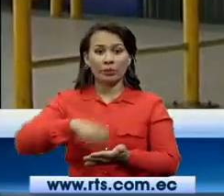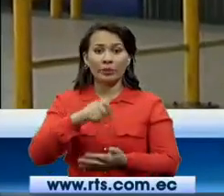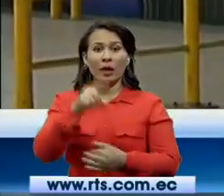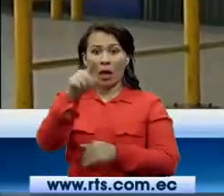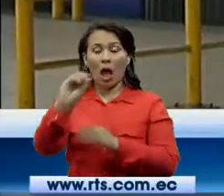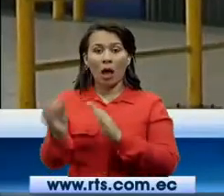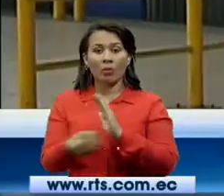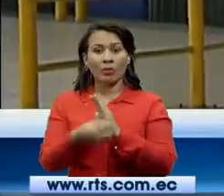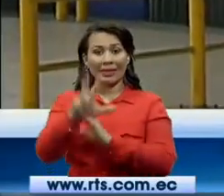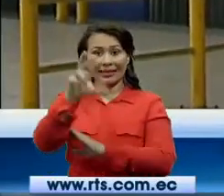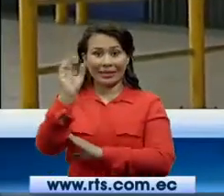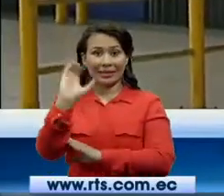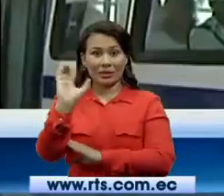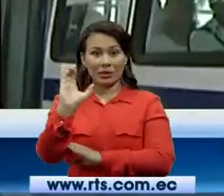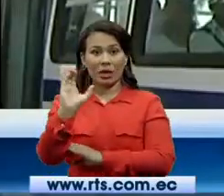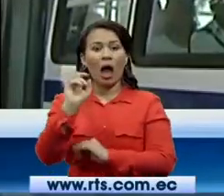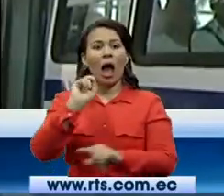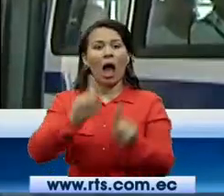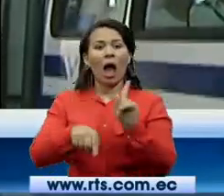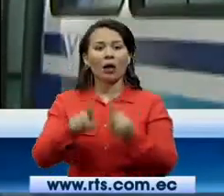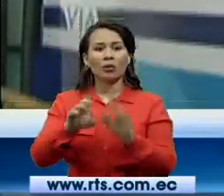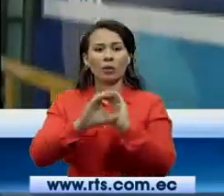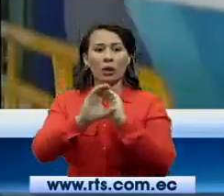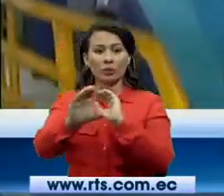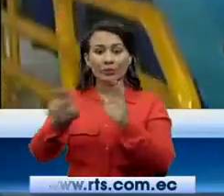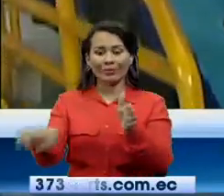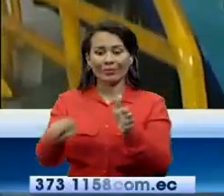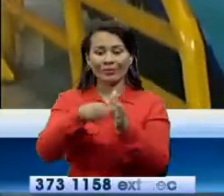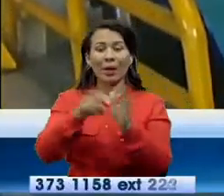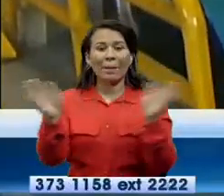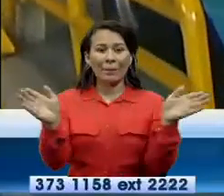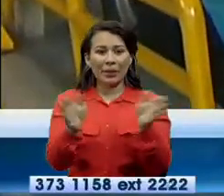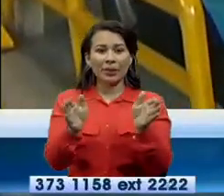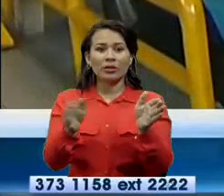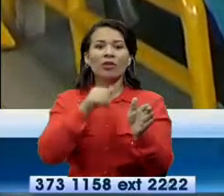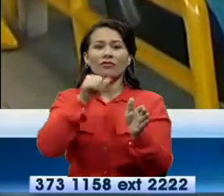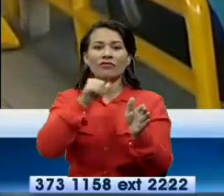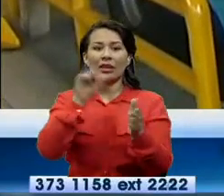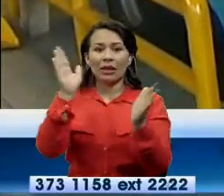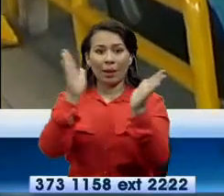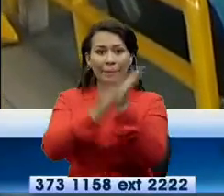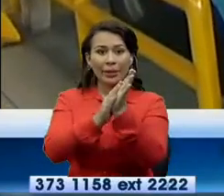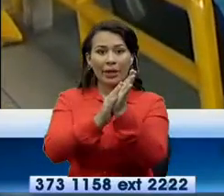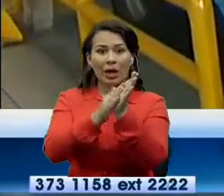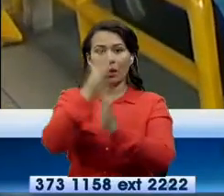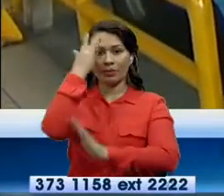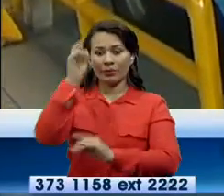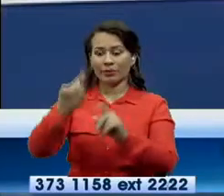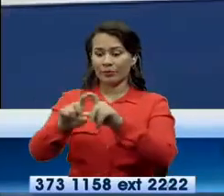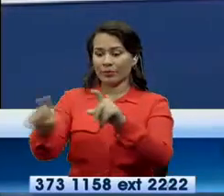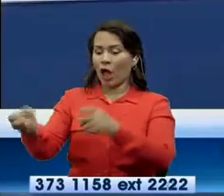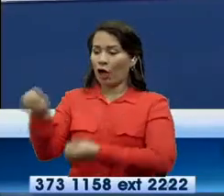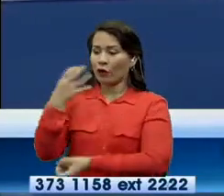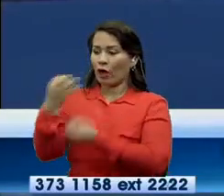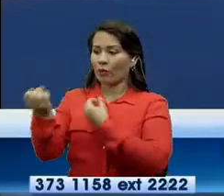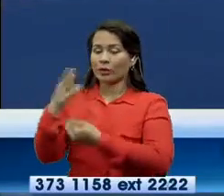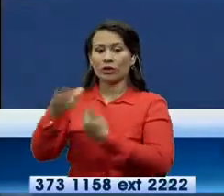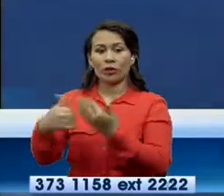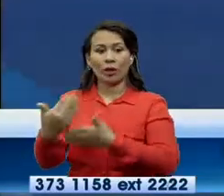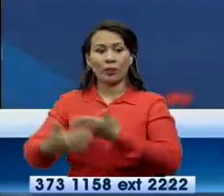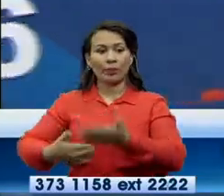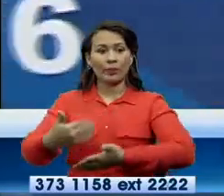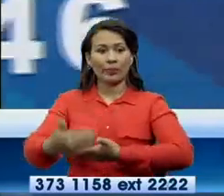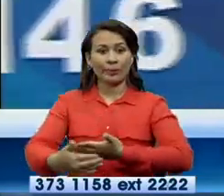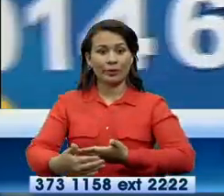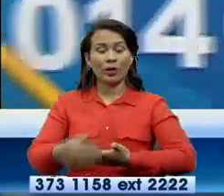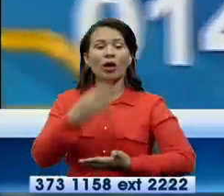del pasaje. Algunos buses alimentadores todavía no exhiben el sticker con la información del proceso que para